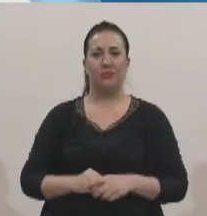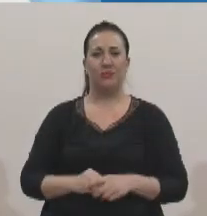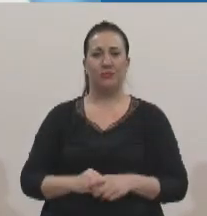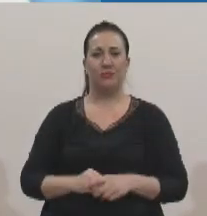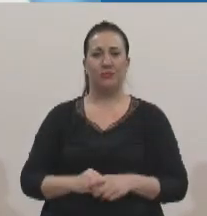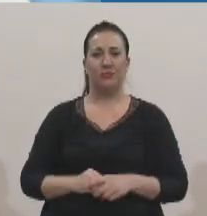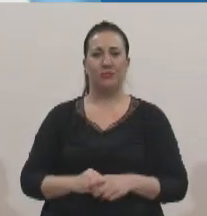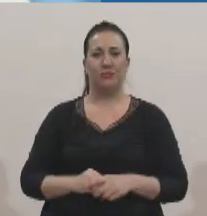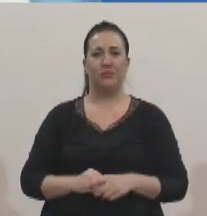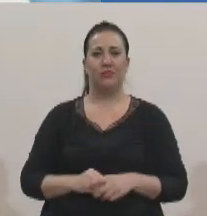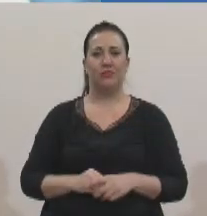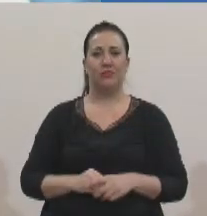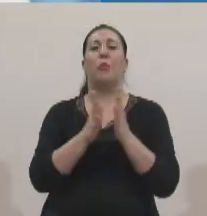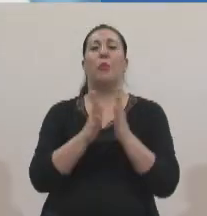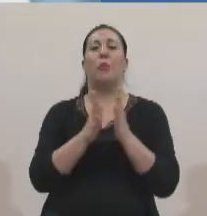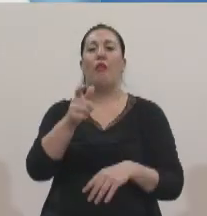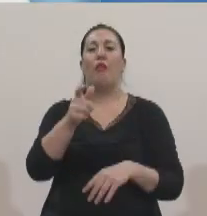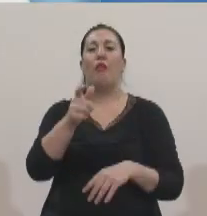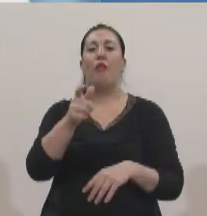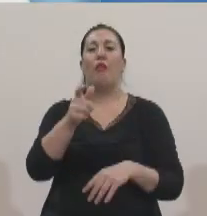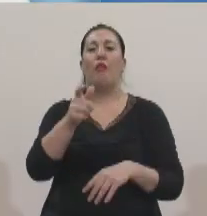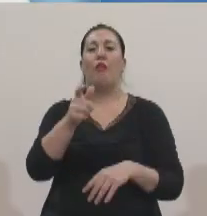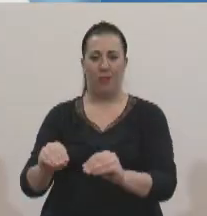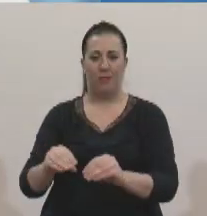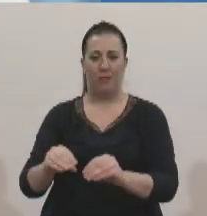senadora Jiménez, por favor, su micrófono.